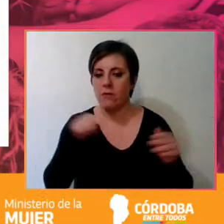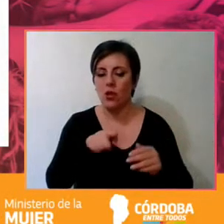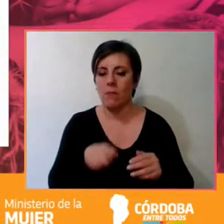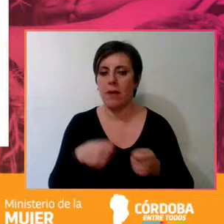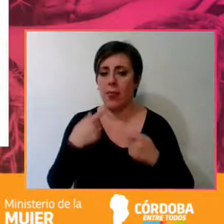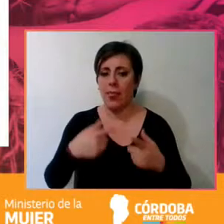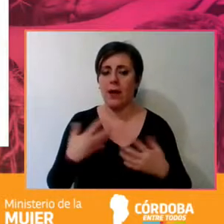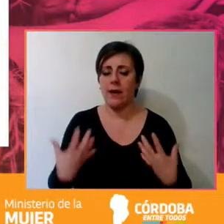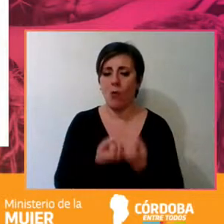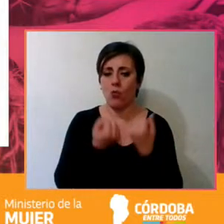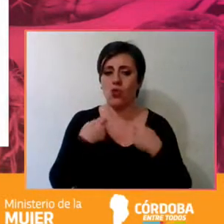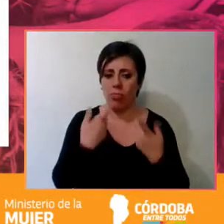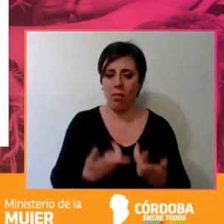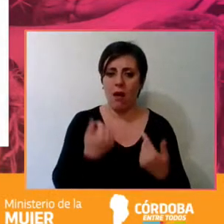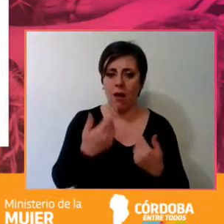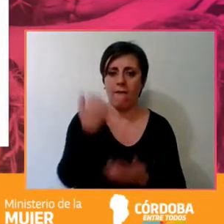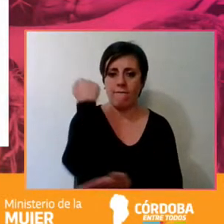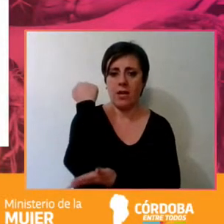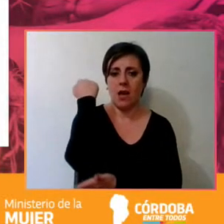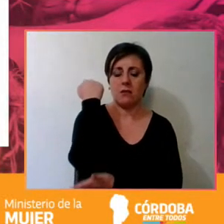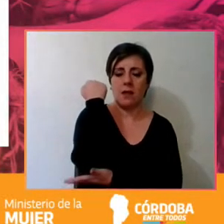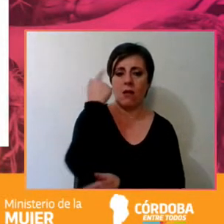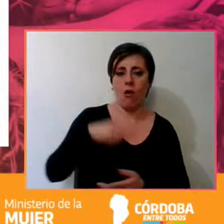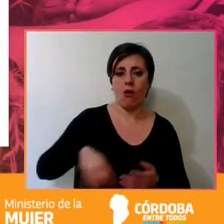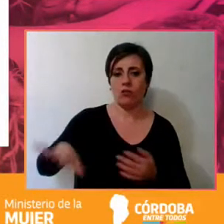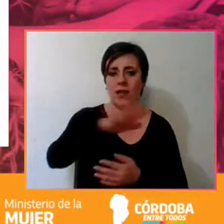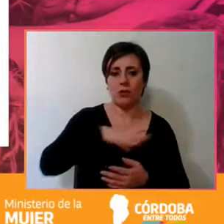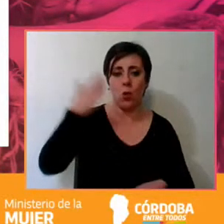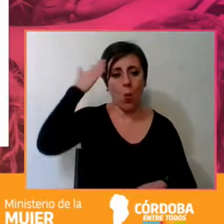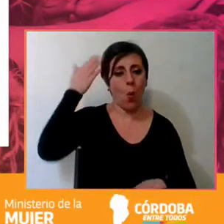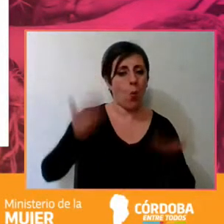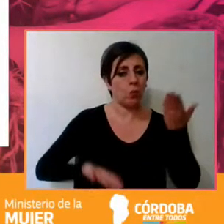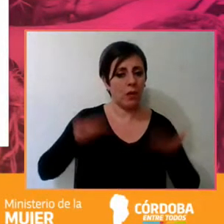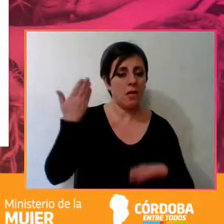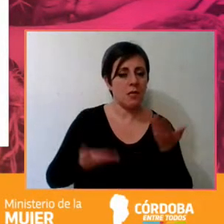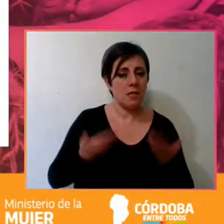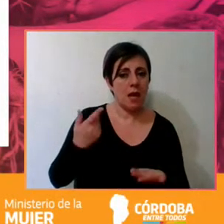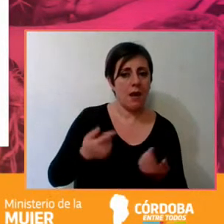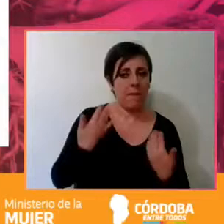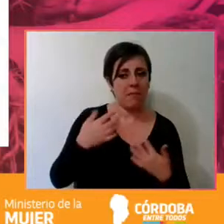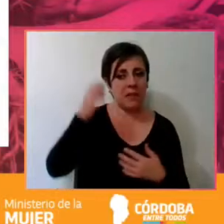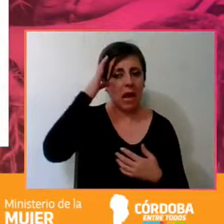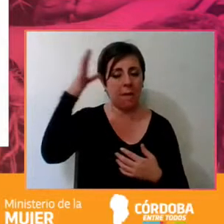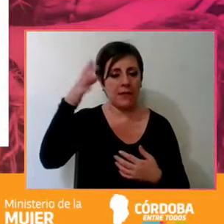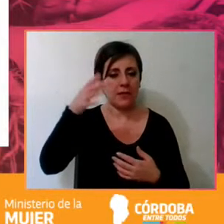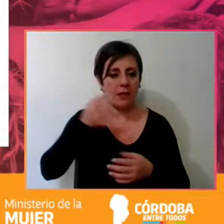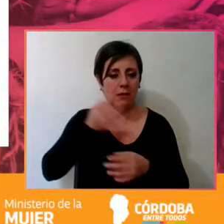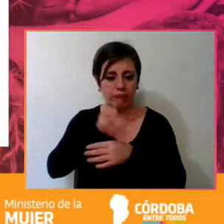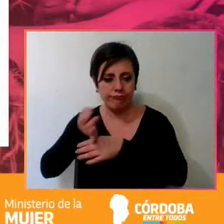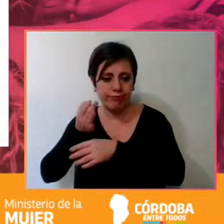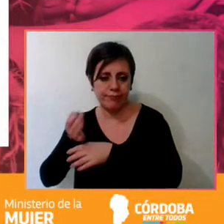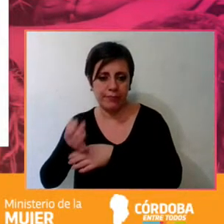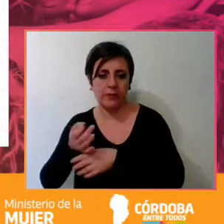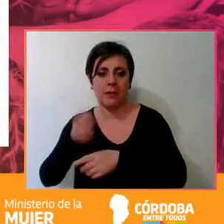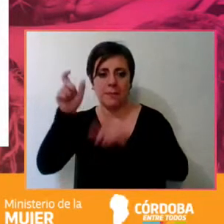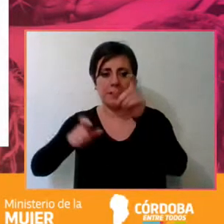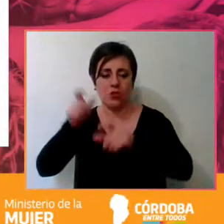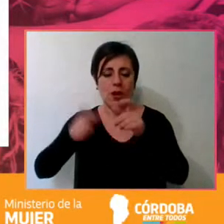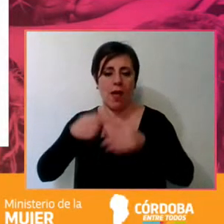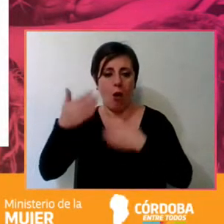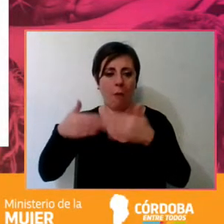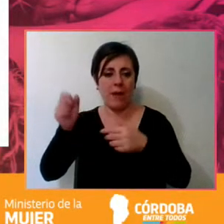de recursos financieros al sector justicia que permita capacitar a los y las operadores de